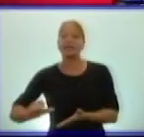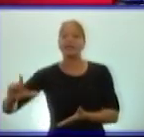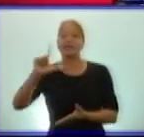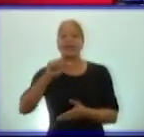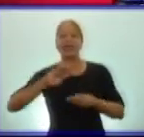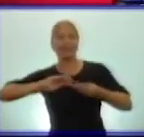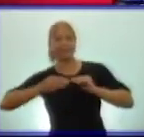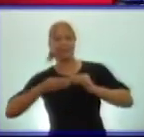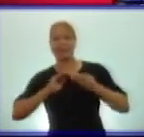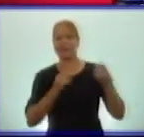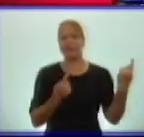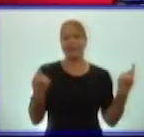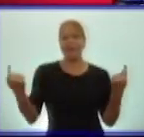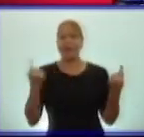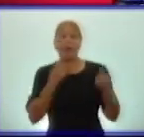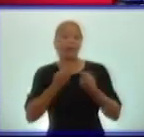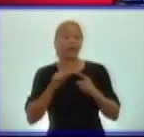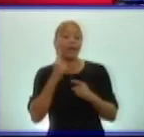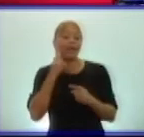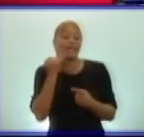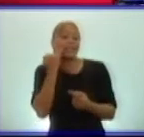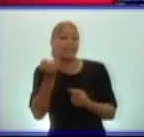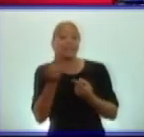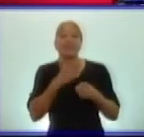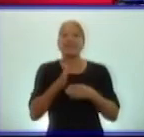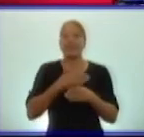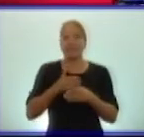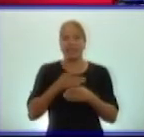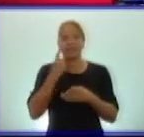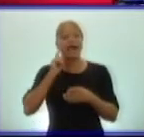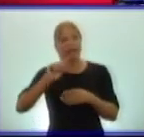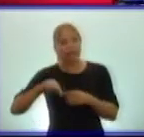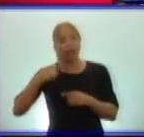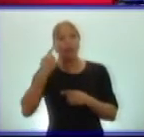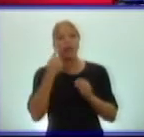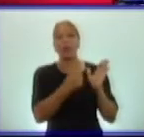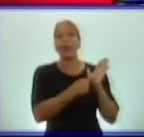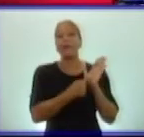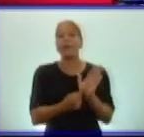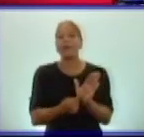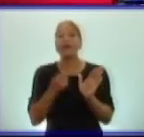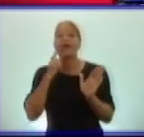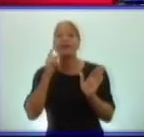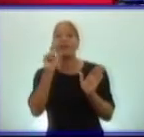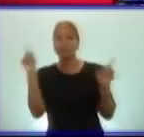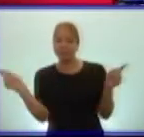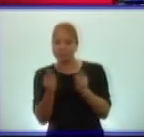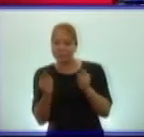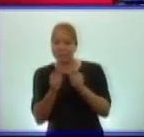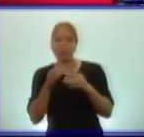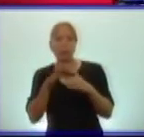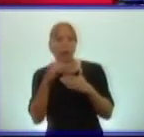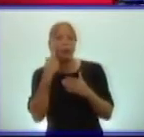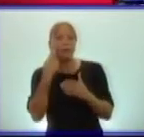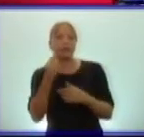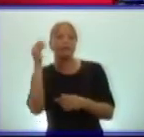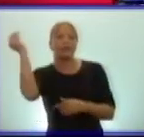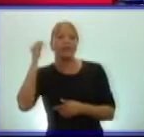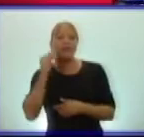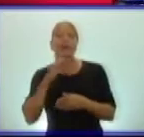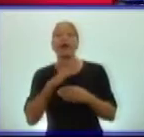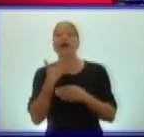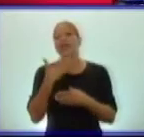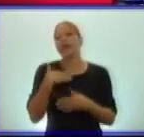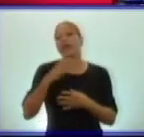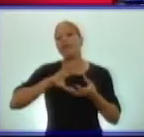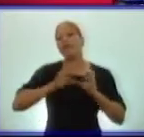contradecían entre ellos porque los intereses eran diferentes? A continuación les muestro un resumen esquema donde vamos a ver la formación